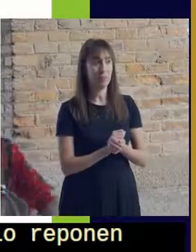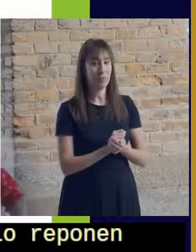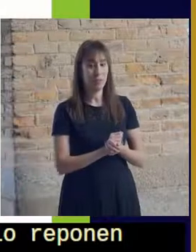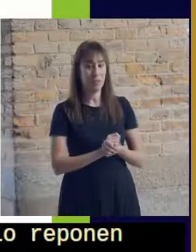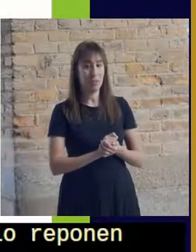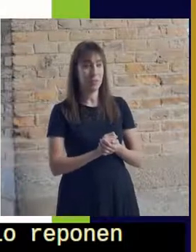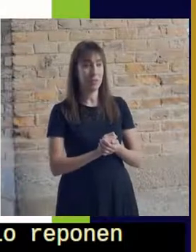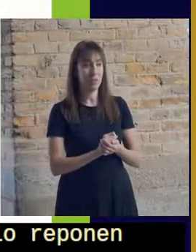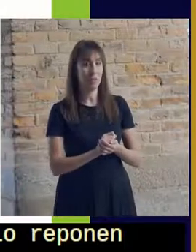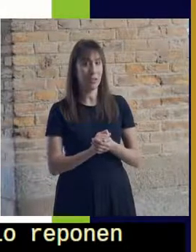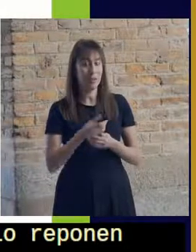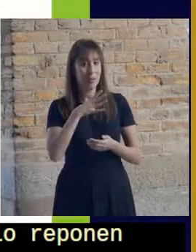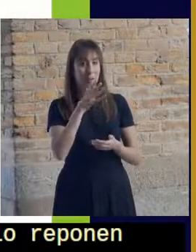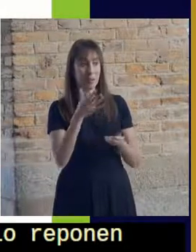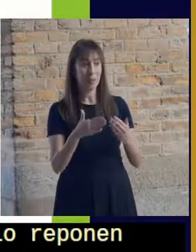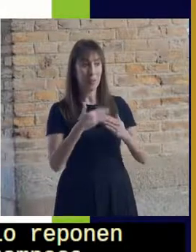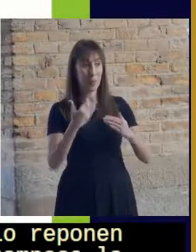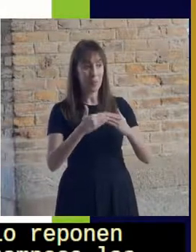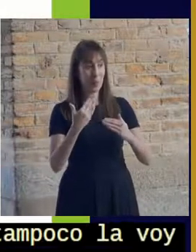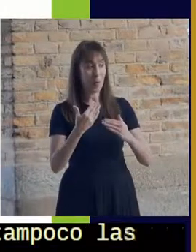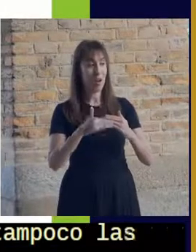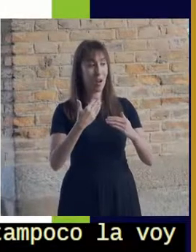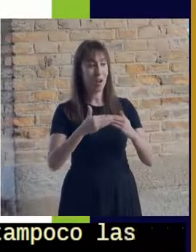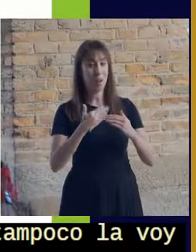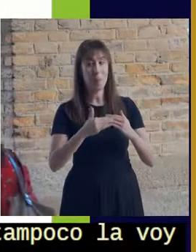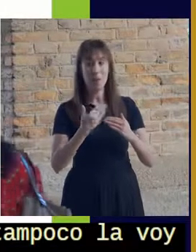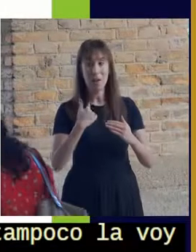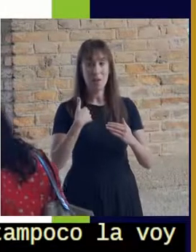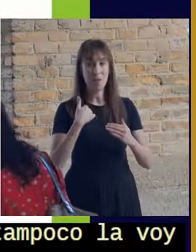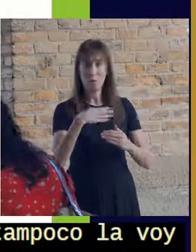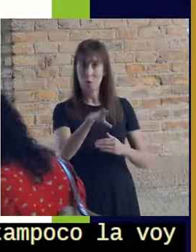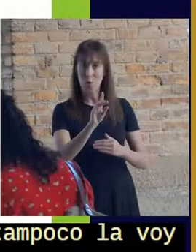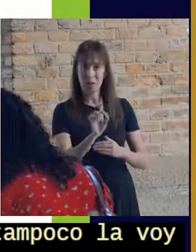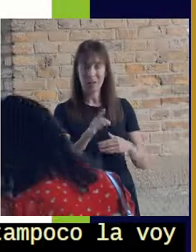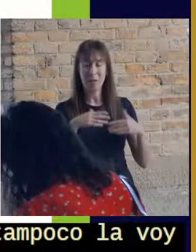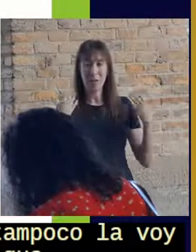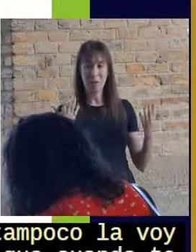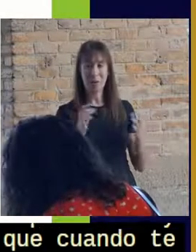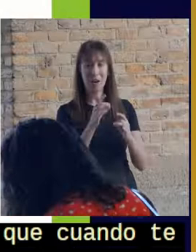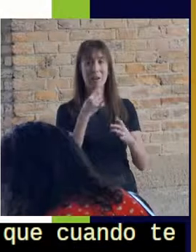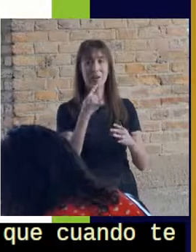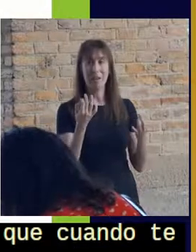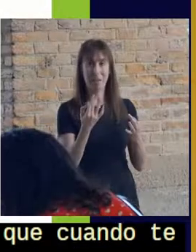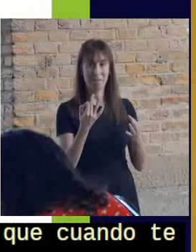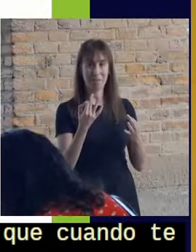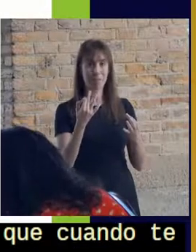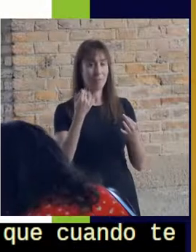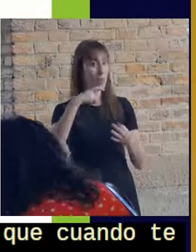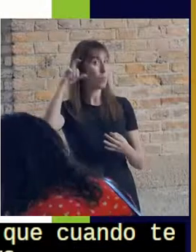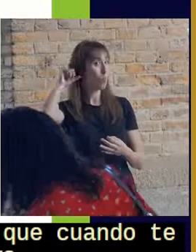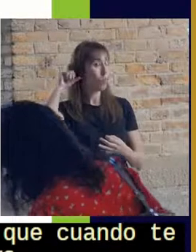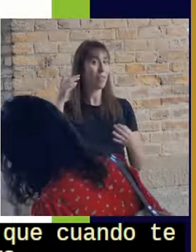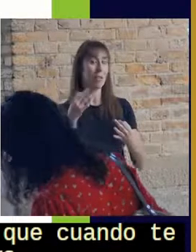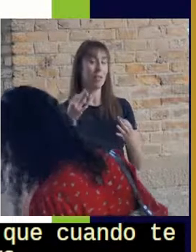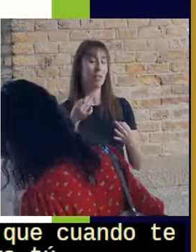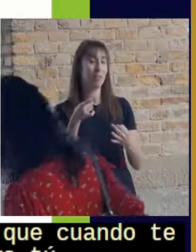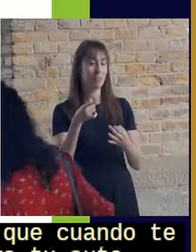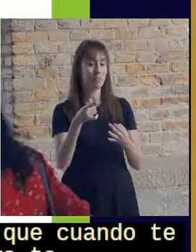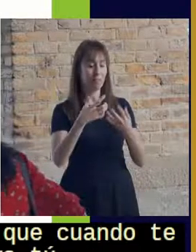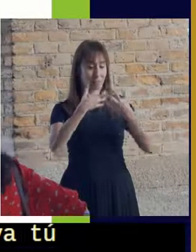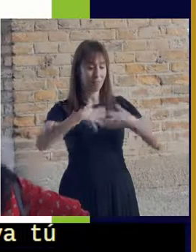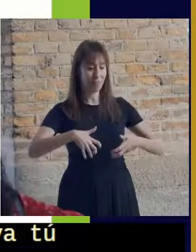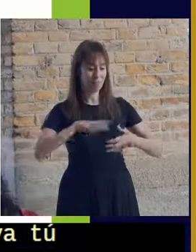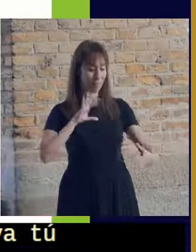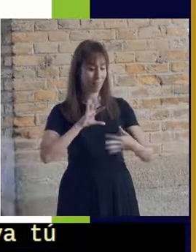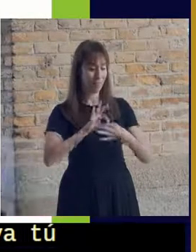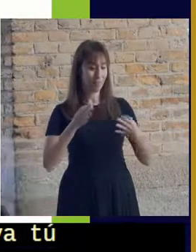moda yo las modas tampoco las voy a nunca las he entendido Pero bueno el caso que cuando te dicen que te tienes que poner una prótesis auditiva tú automáticamente lo